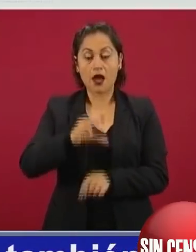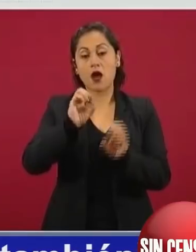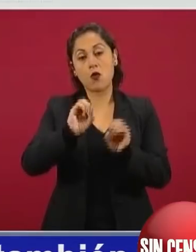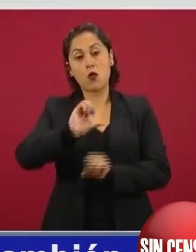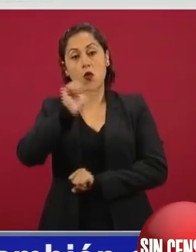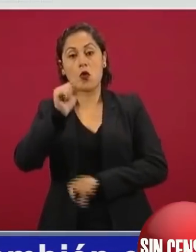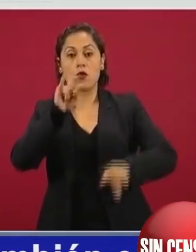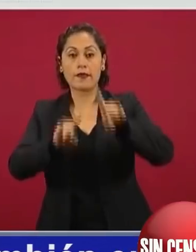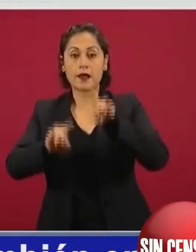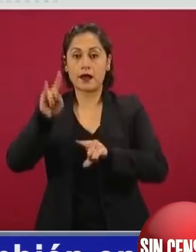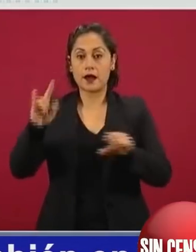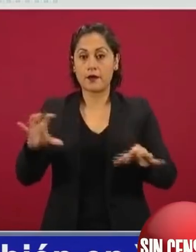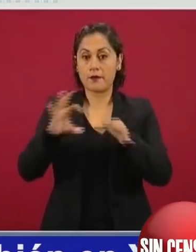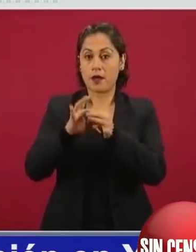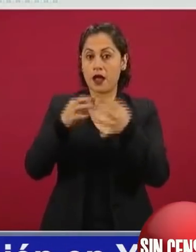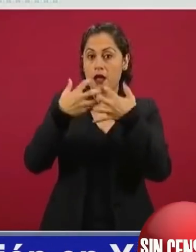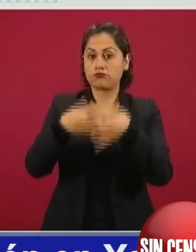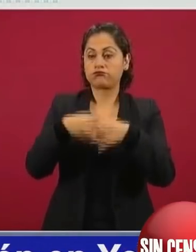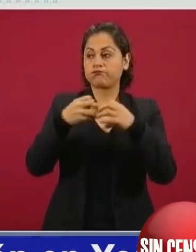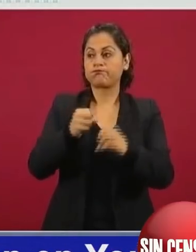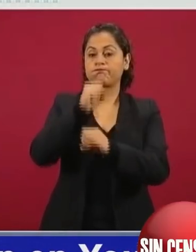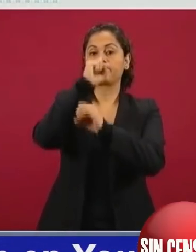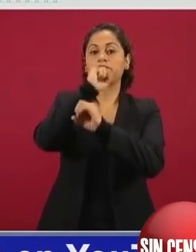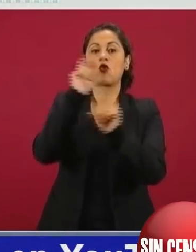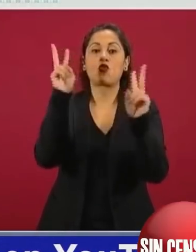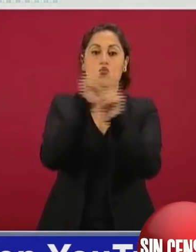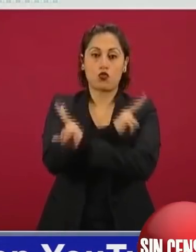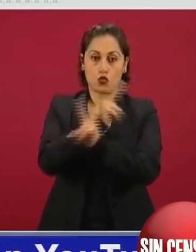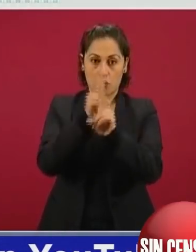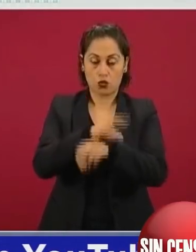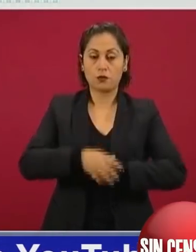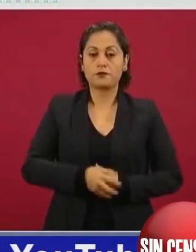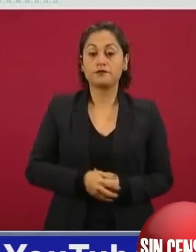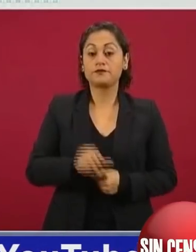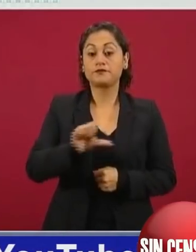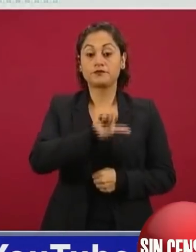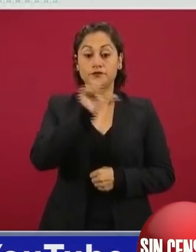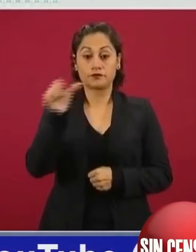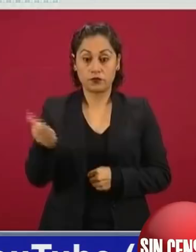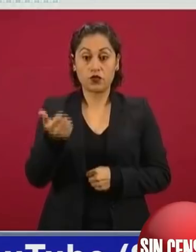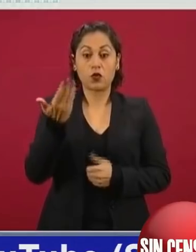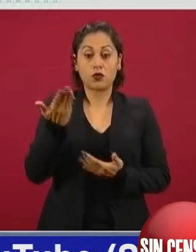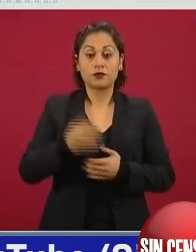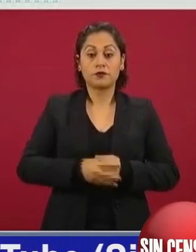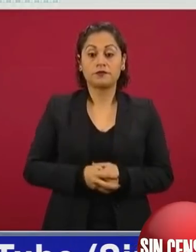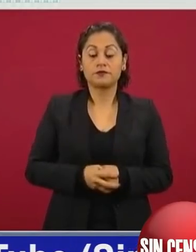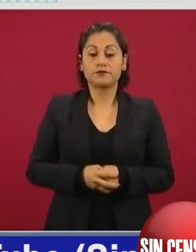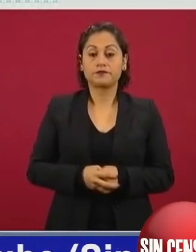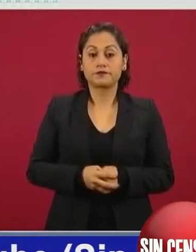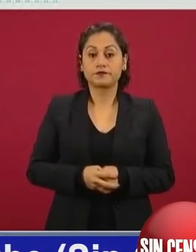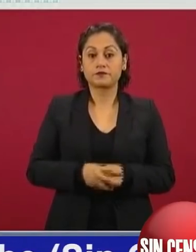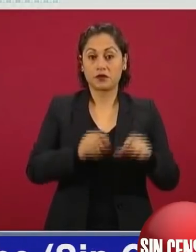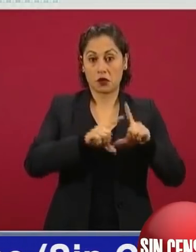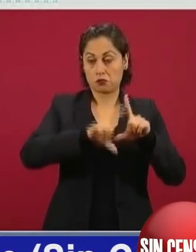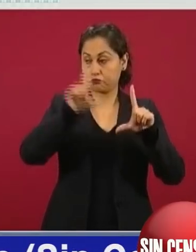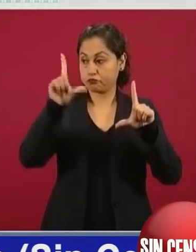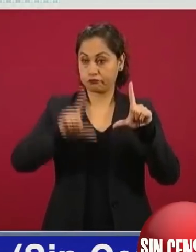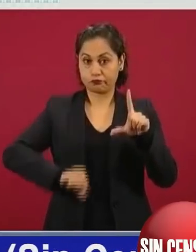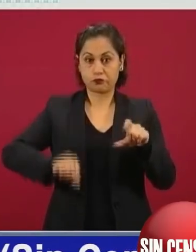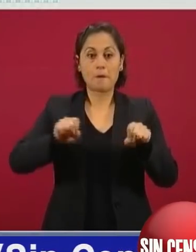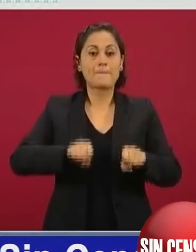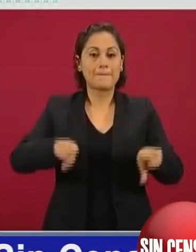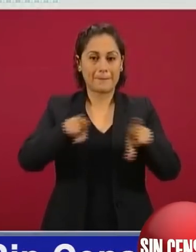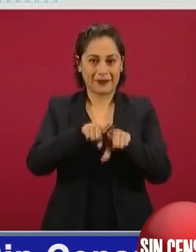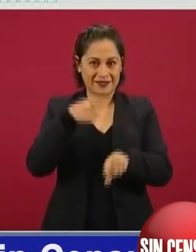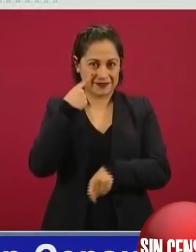personas críticamente enfermas. La siguiente es panorama nacional de la mortalidad, es la misma curva que también acabo de presentar y se